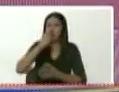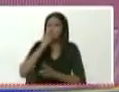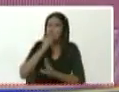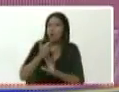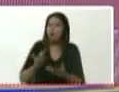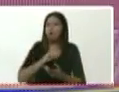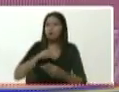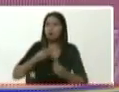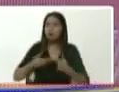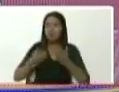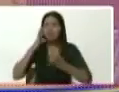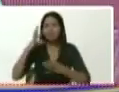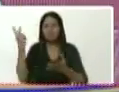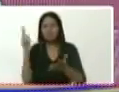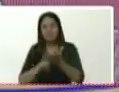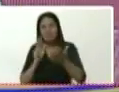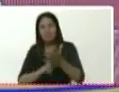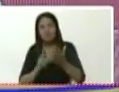de ventilar la verdad.